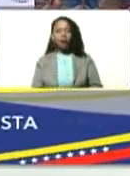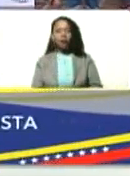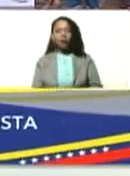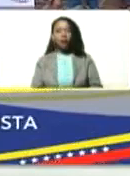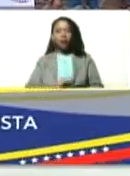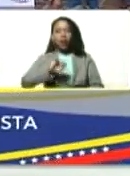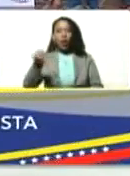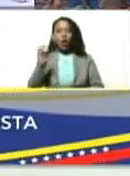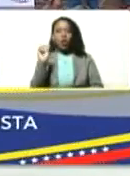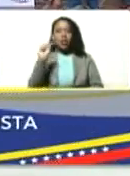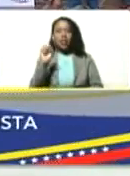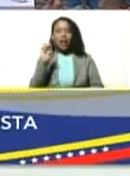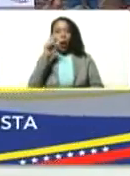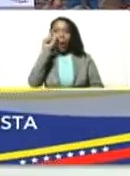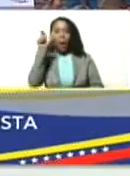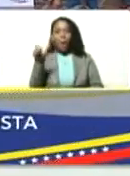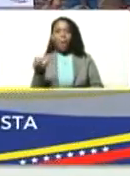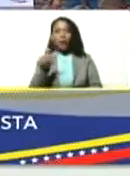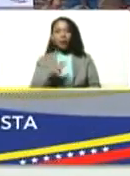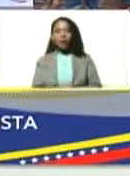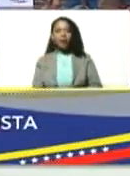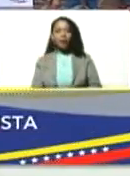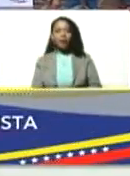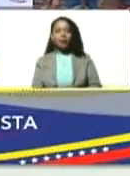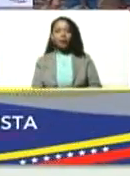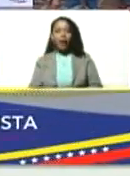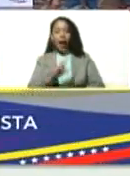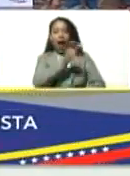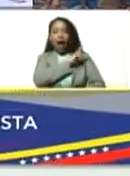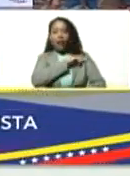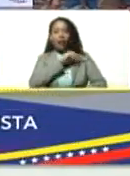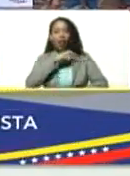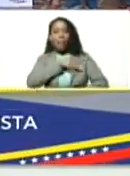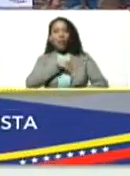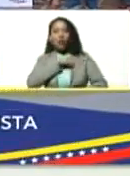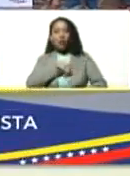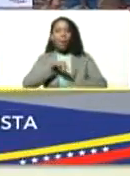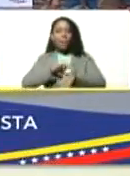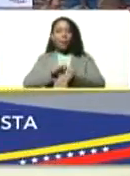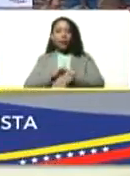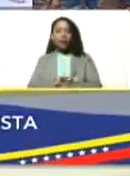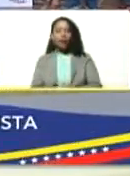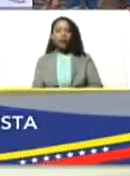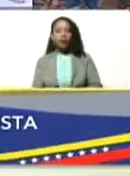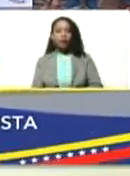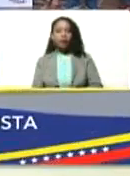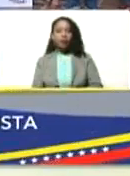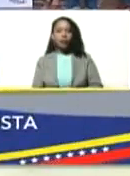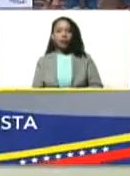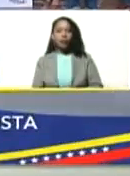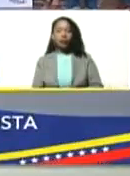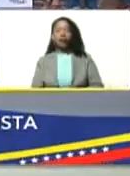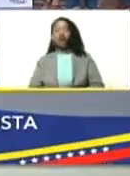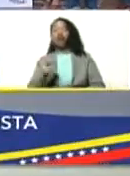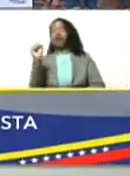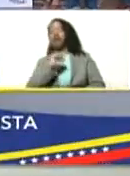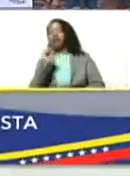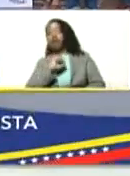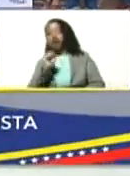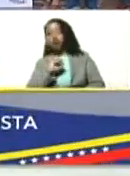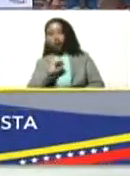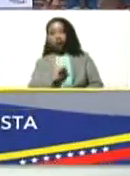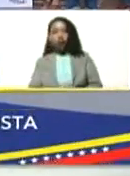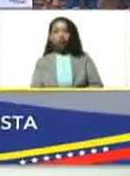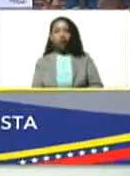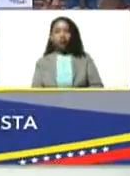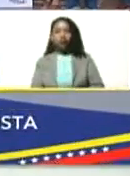Antonio Machado Reyes del Machadato, jefe de la misión médica. Ajá, Machado Ventura.